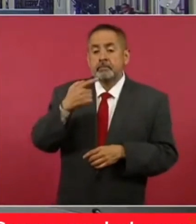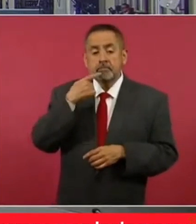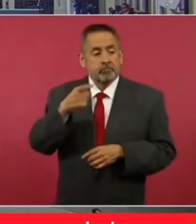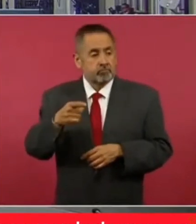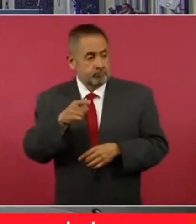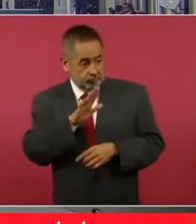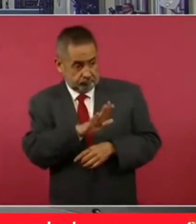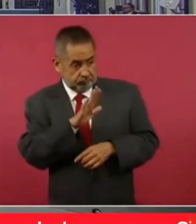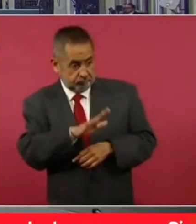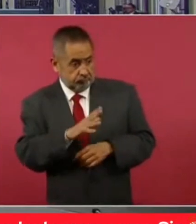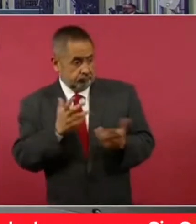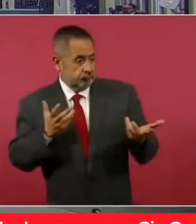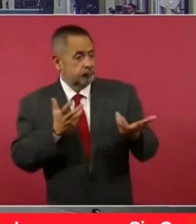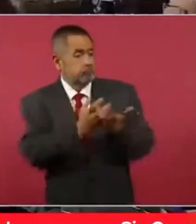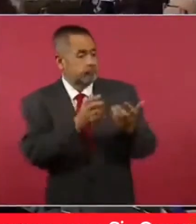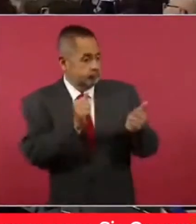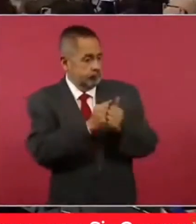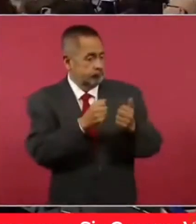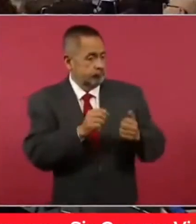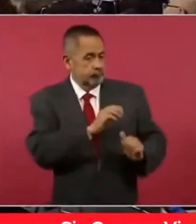la maestra ayer.